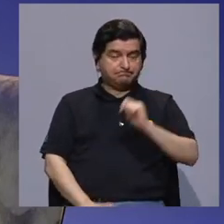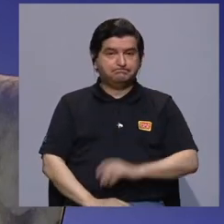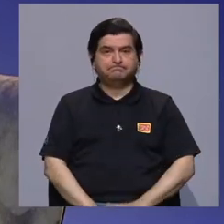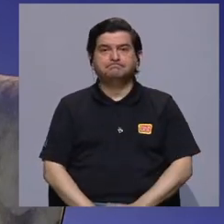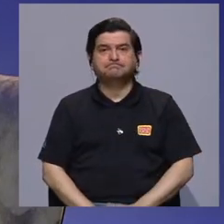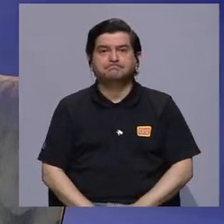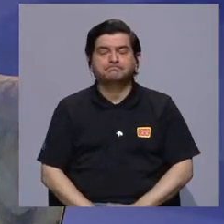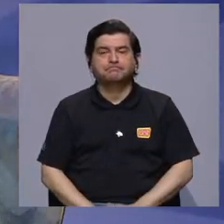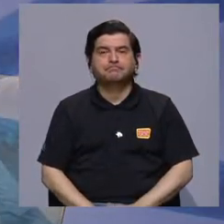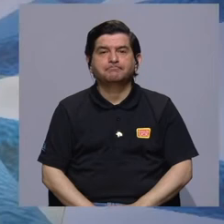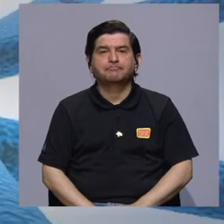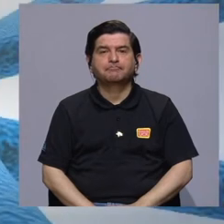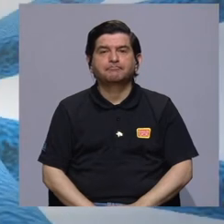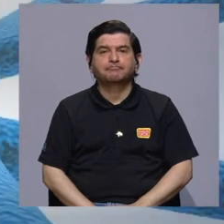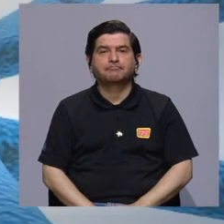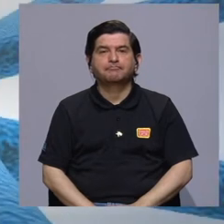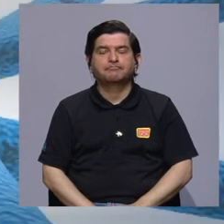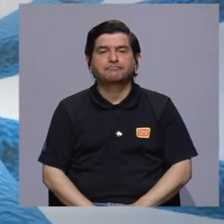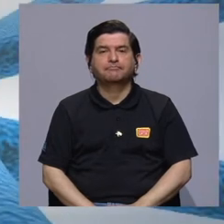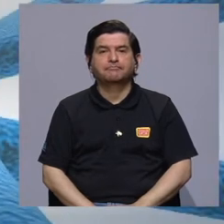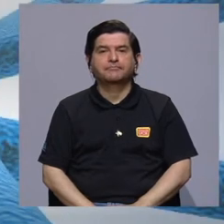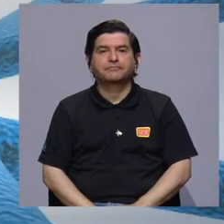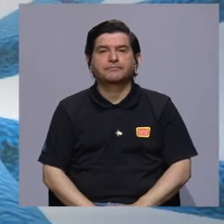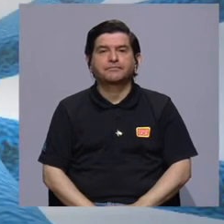Ok, en términos